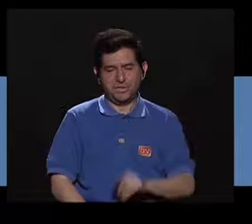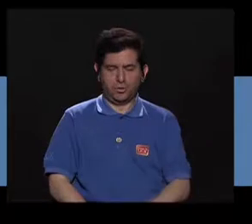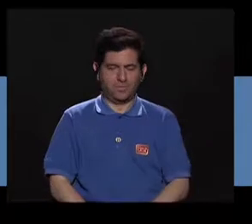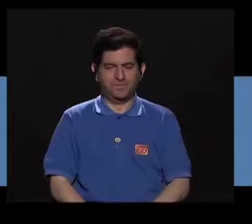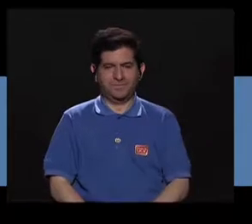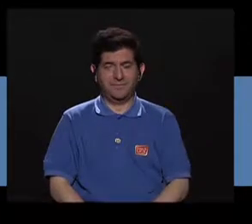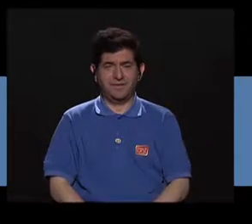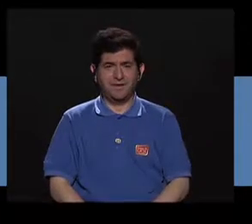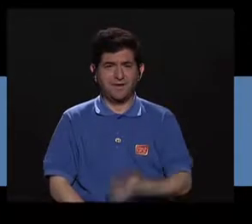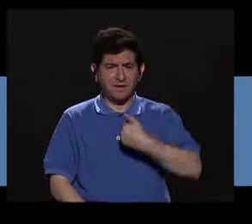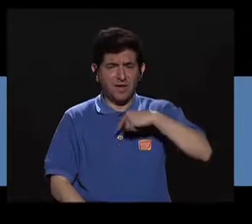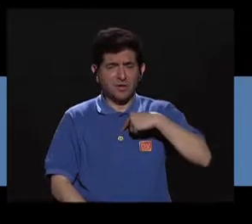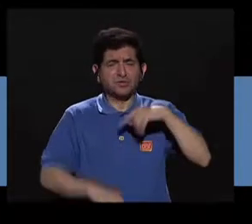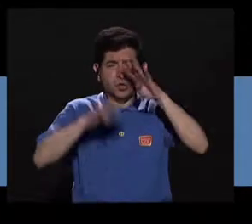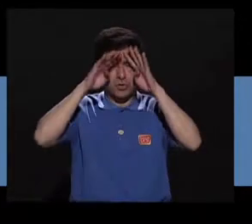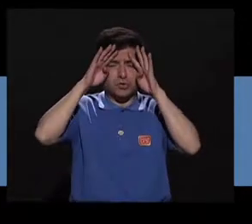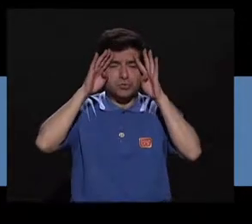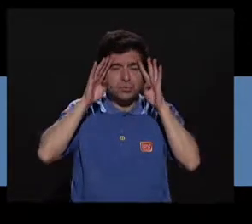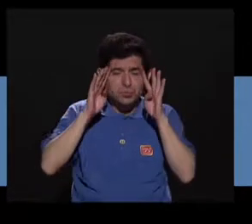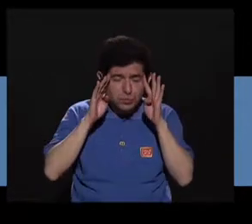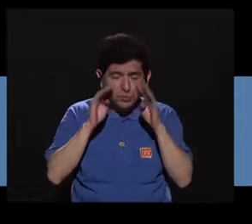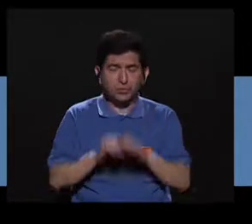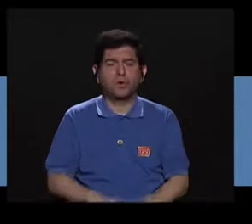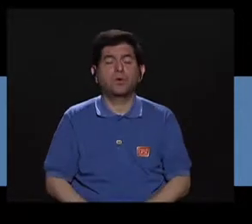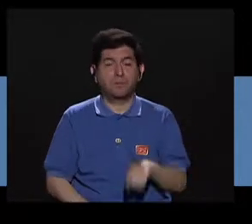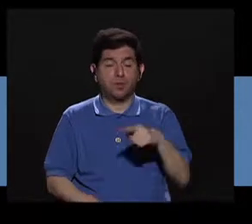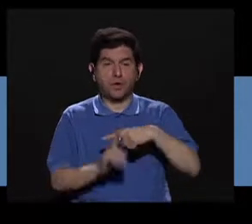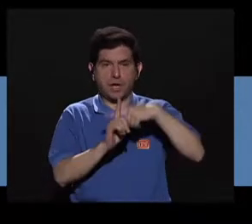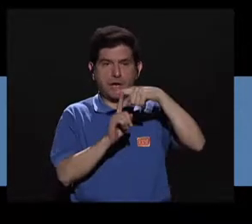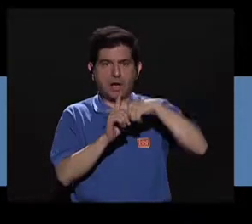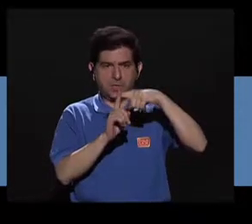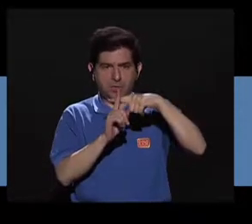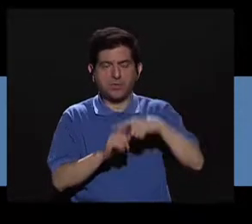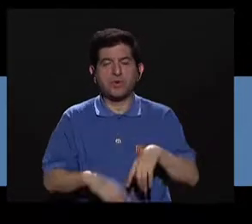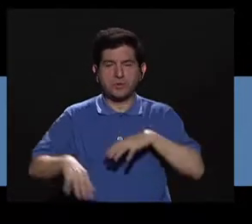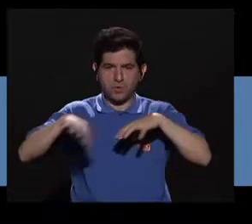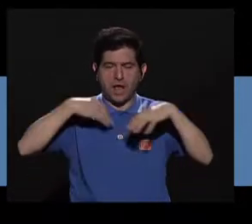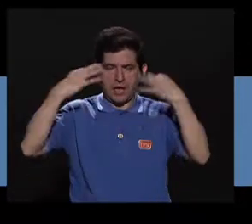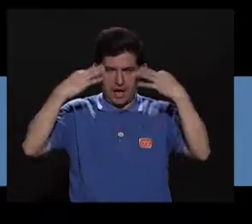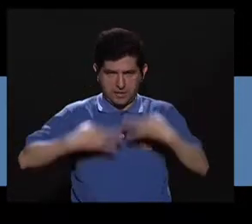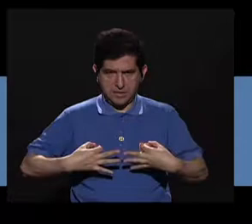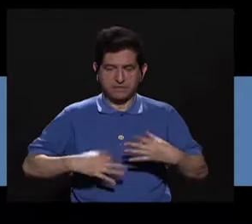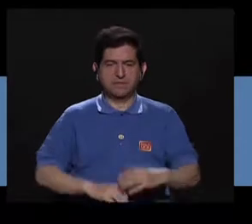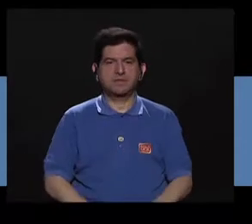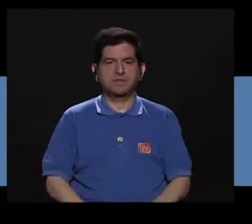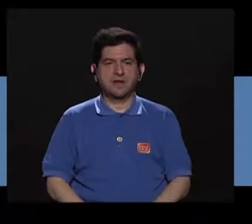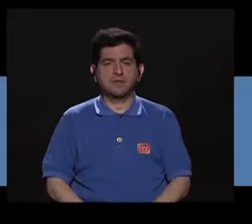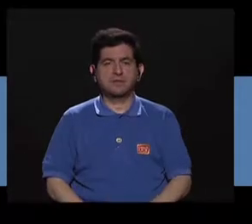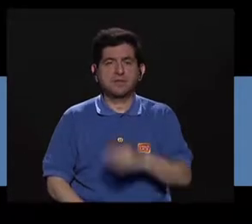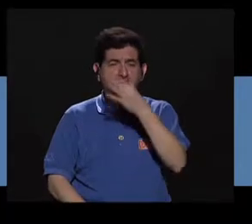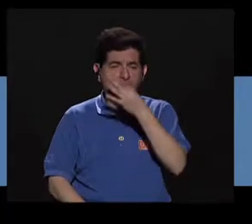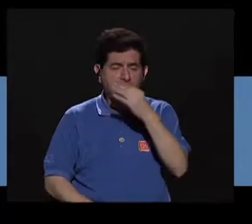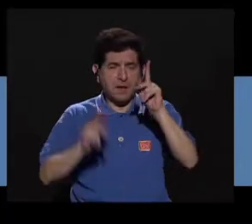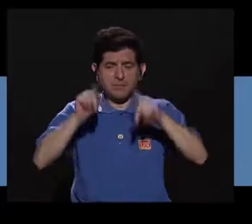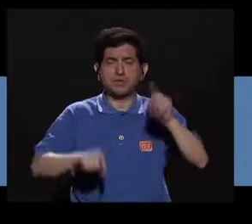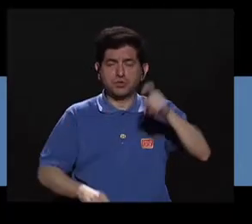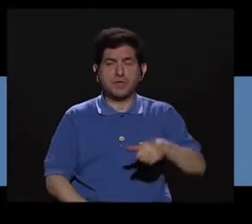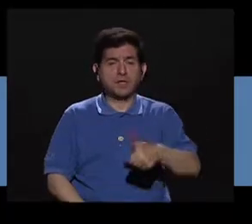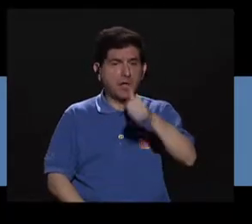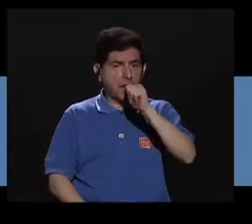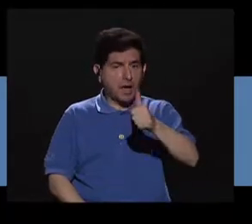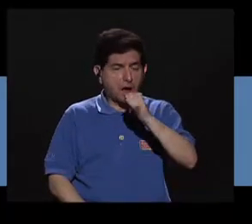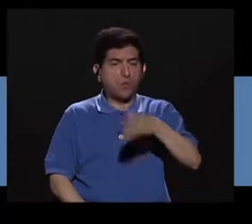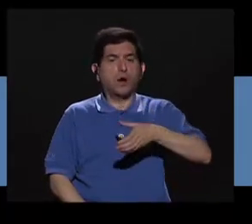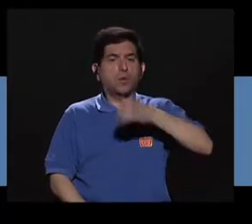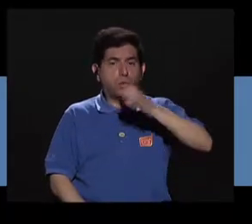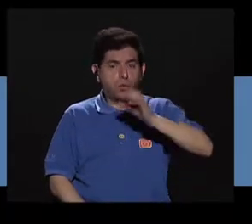Efectivamente es un mito eso de que tenemos que sudar porque estamos expuestos a altas temperaturas durante el ejercicio. Estando resfriado, la